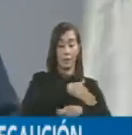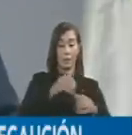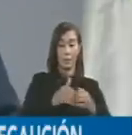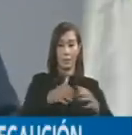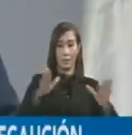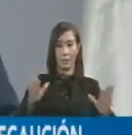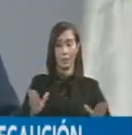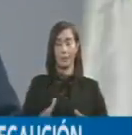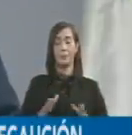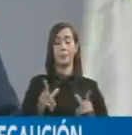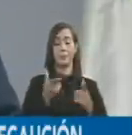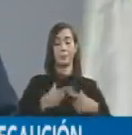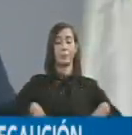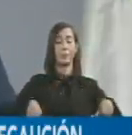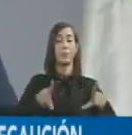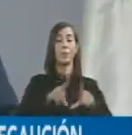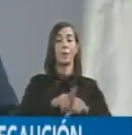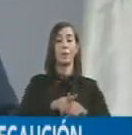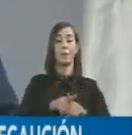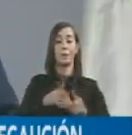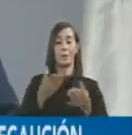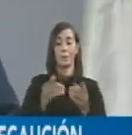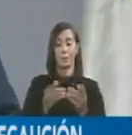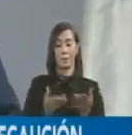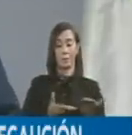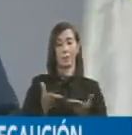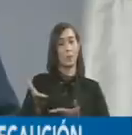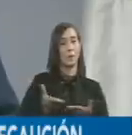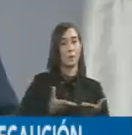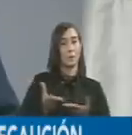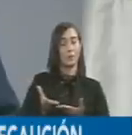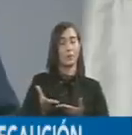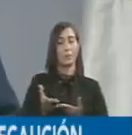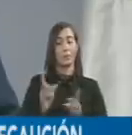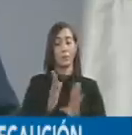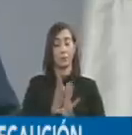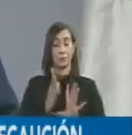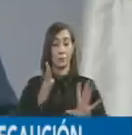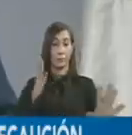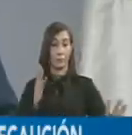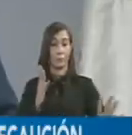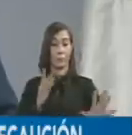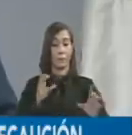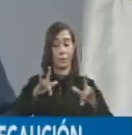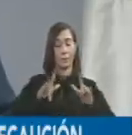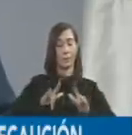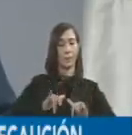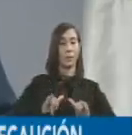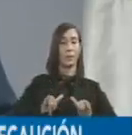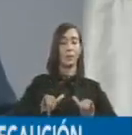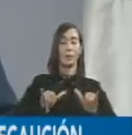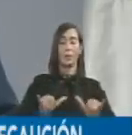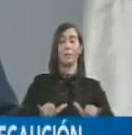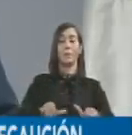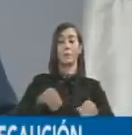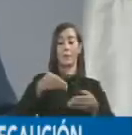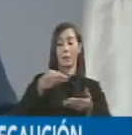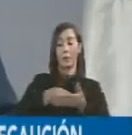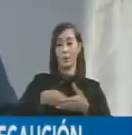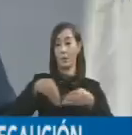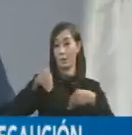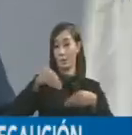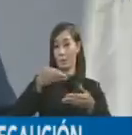público, en los lugares de expendio de bienes y servicios como supermercados,